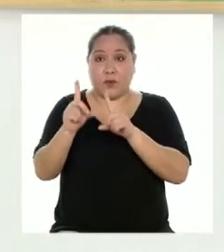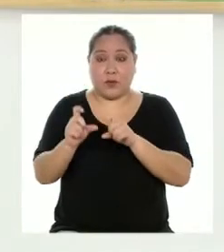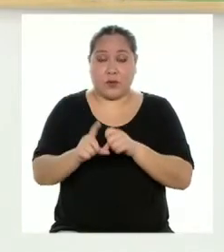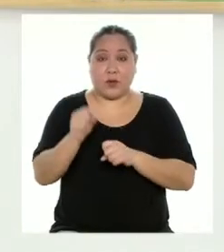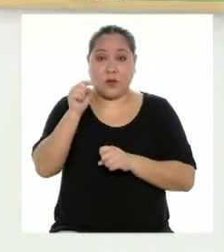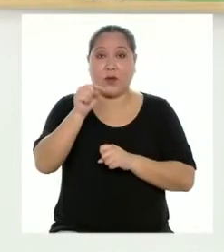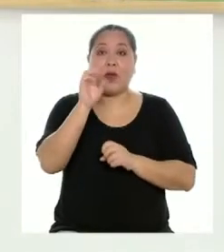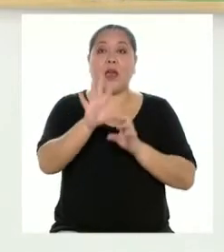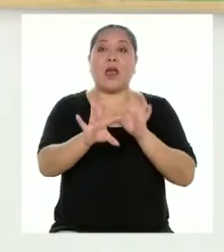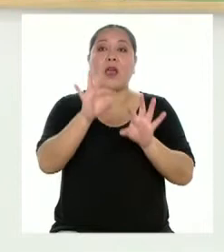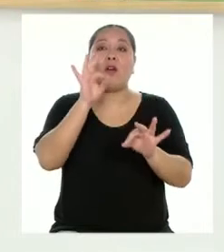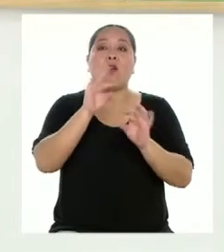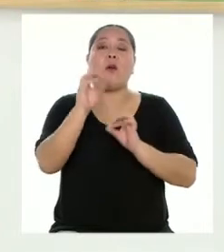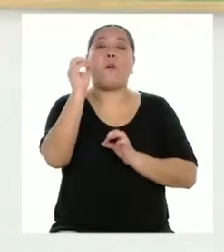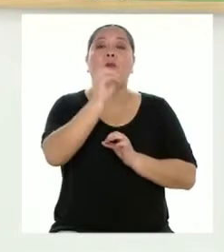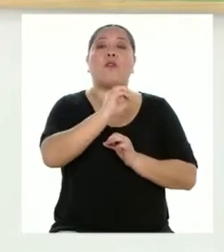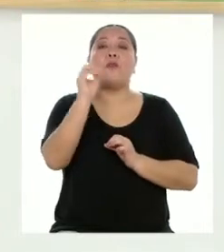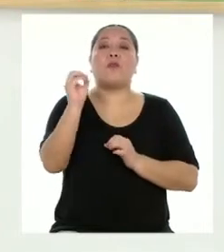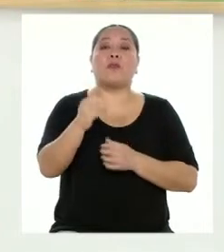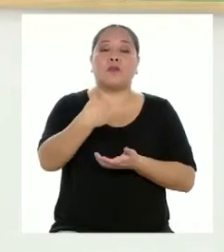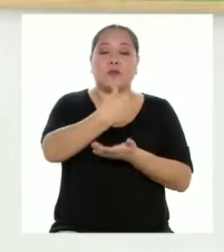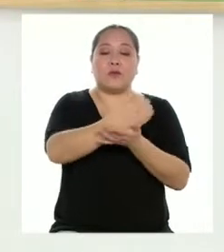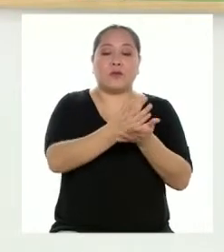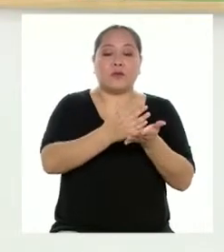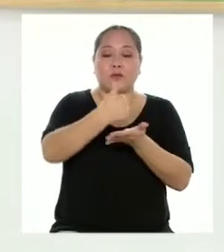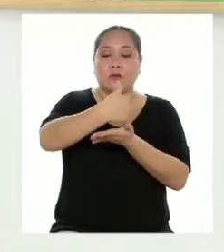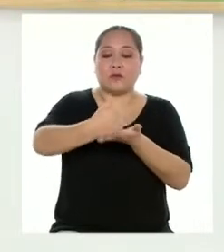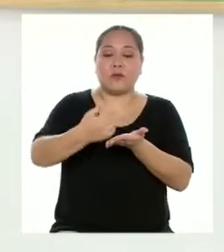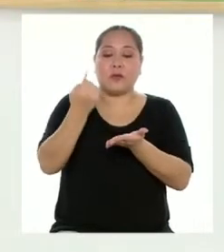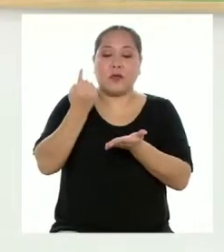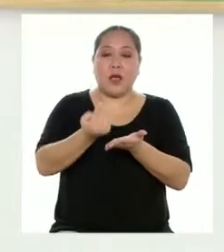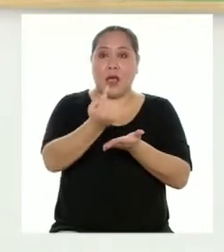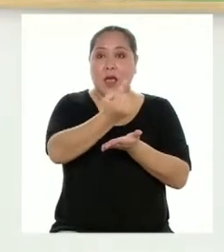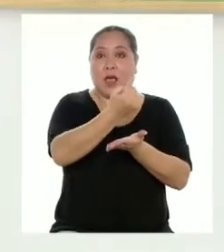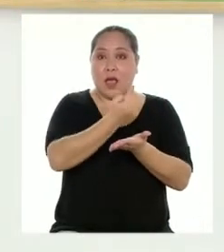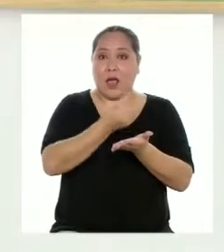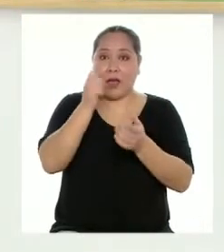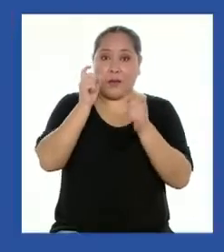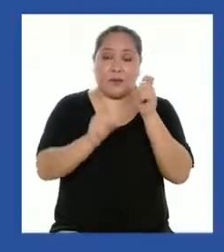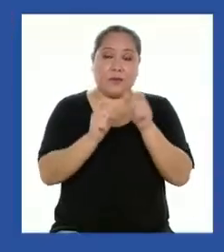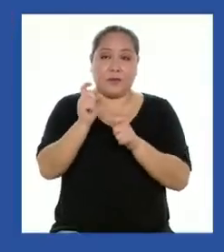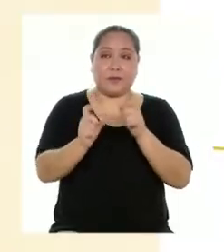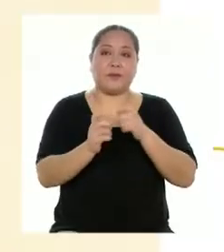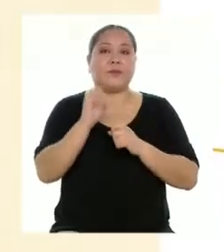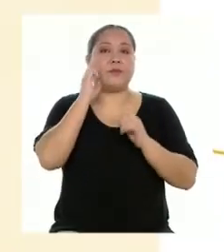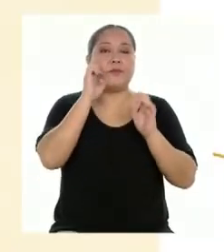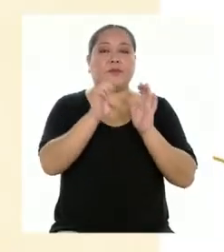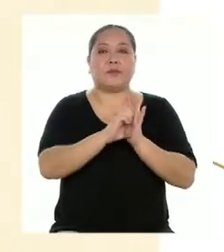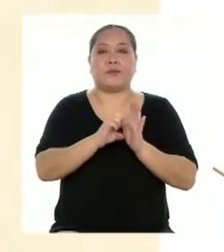estamos hallando es la proporción del círculo que representa cada persona encuestada. Por ejemplo,